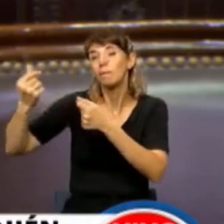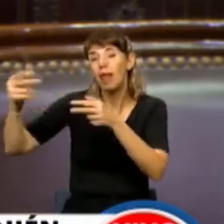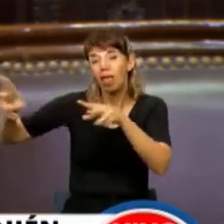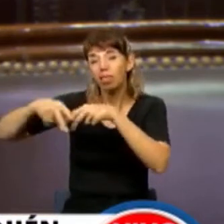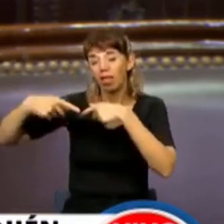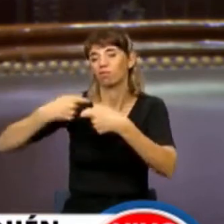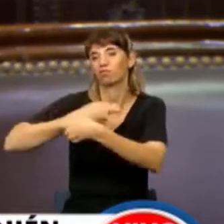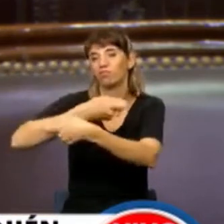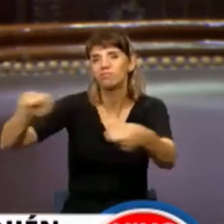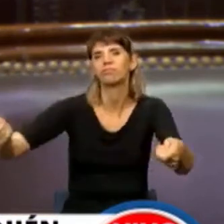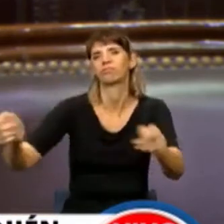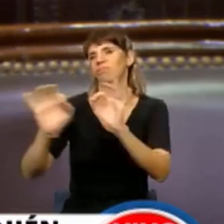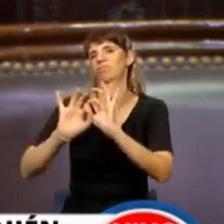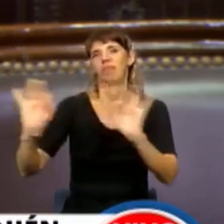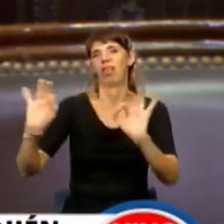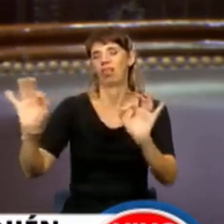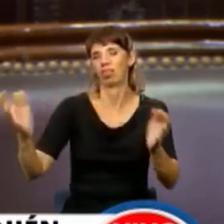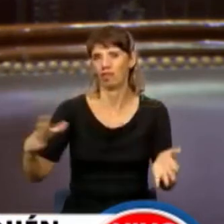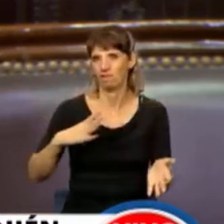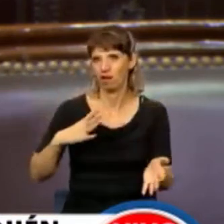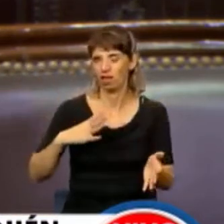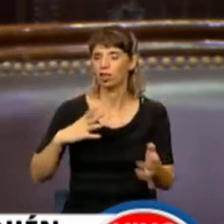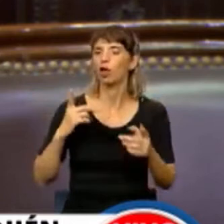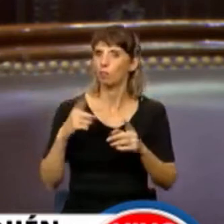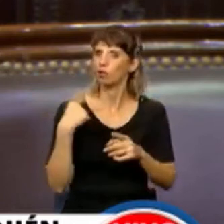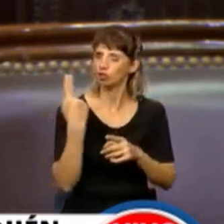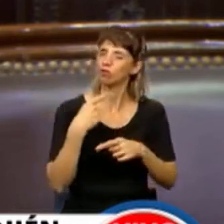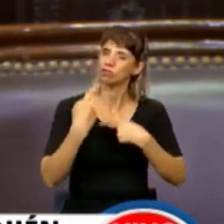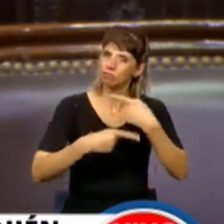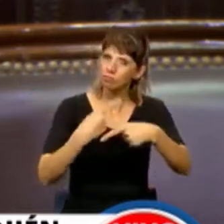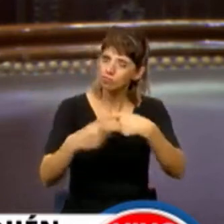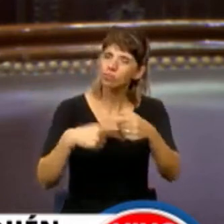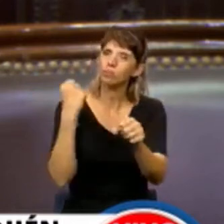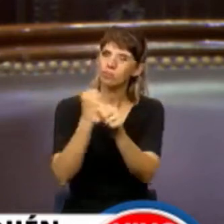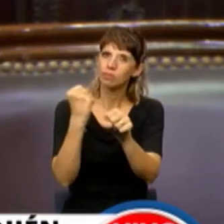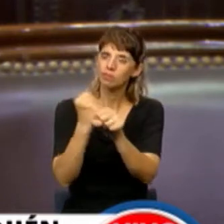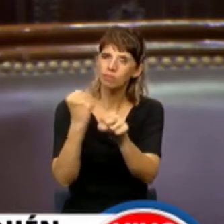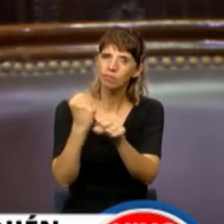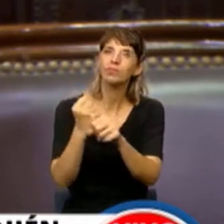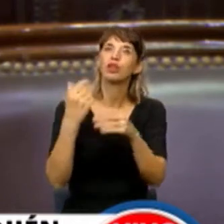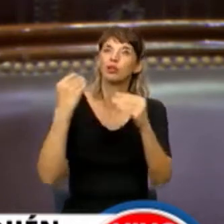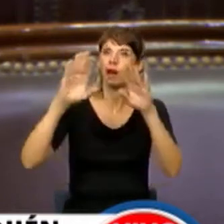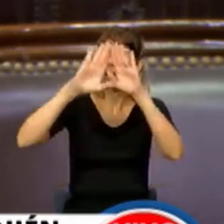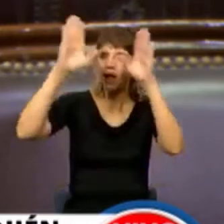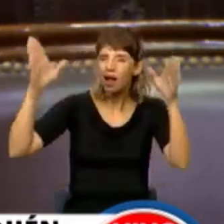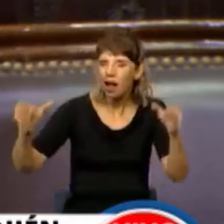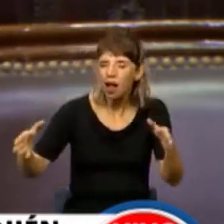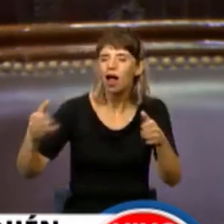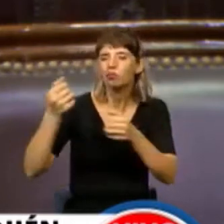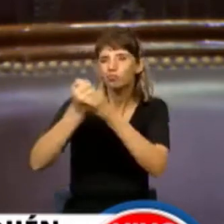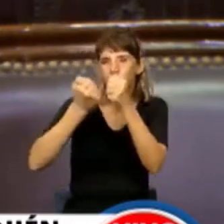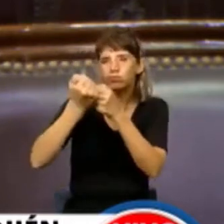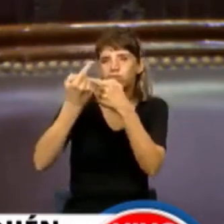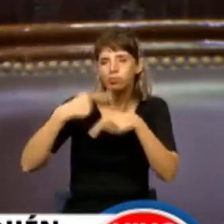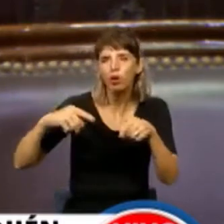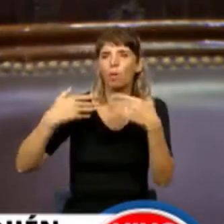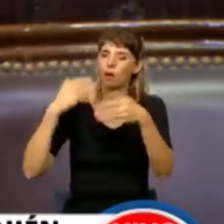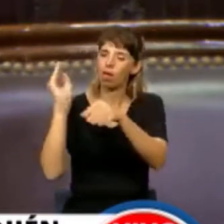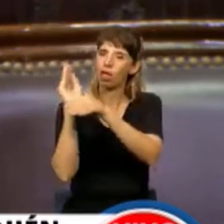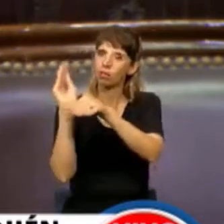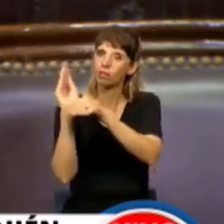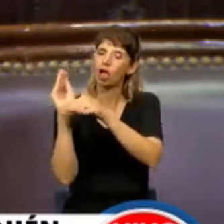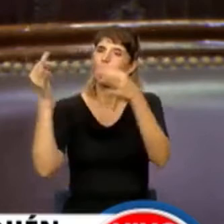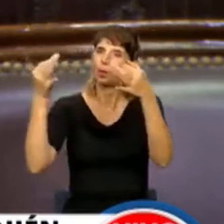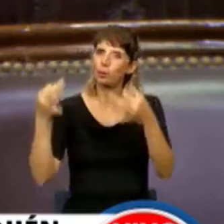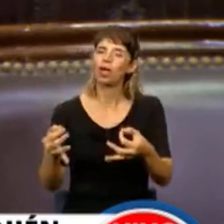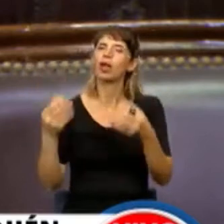también seguramente vamos a seguir trabajando para que la refinería de Plaza Huíncul pueda financiarse correctamente para poder producir